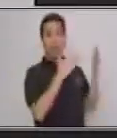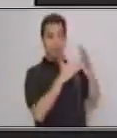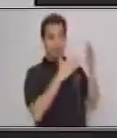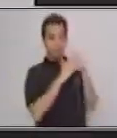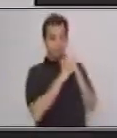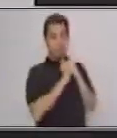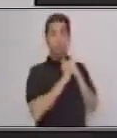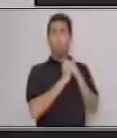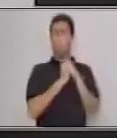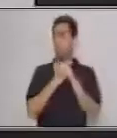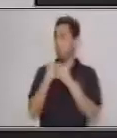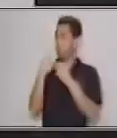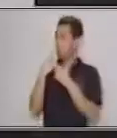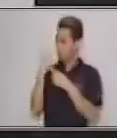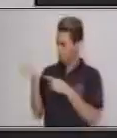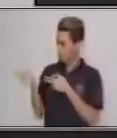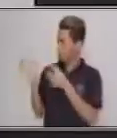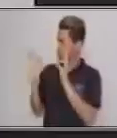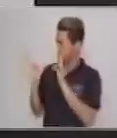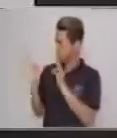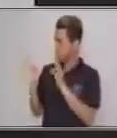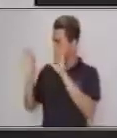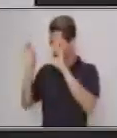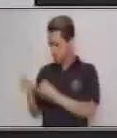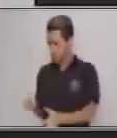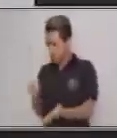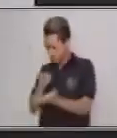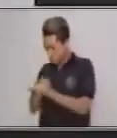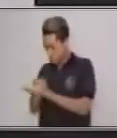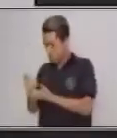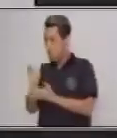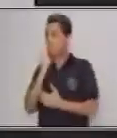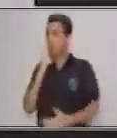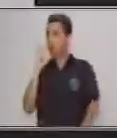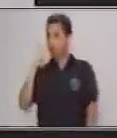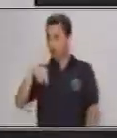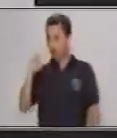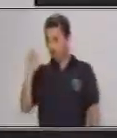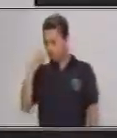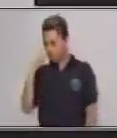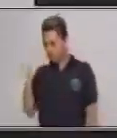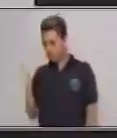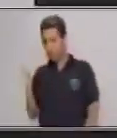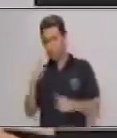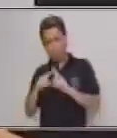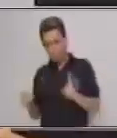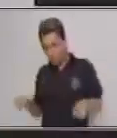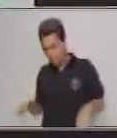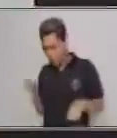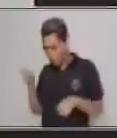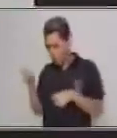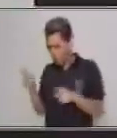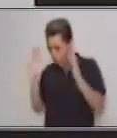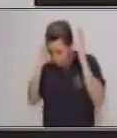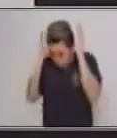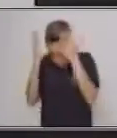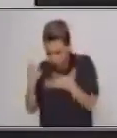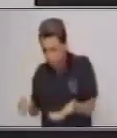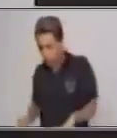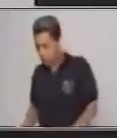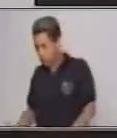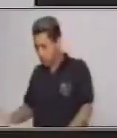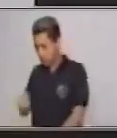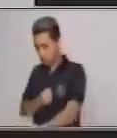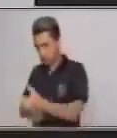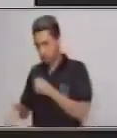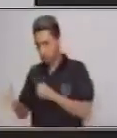honesta, pero estaba en mi bosque cortando flores. De repente, sin ningún remordimiento, ¡paz!,